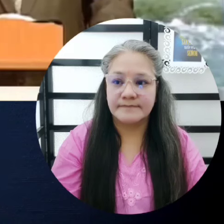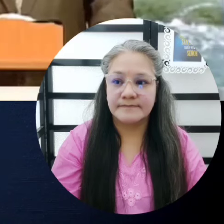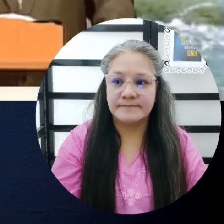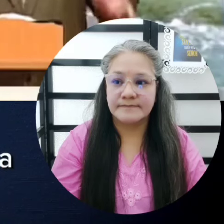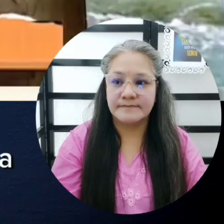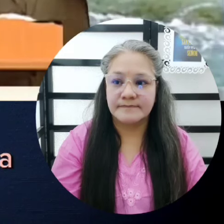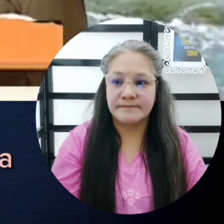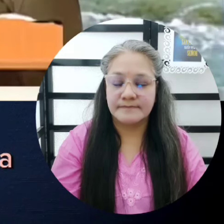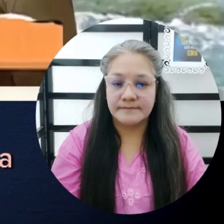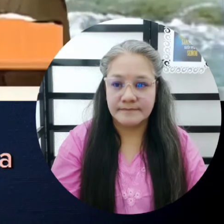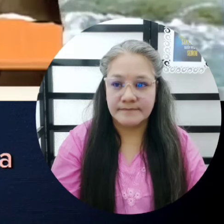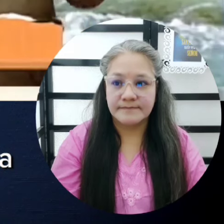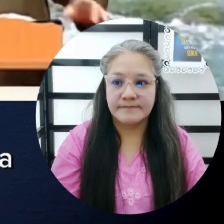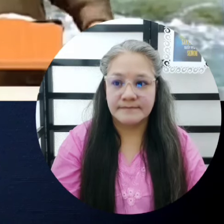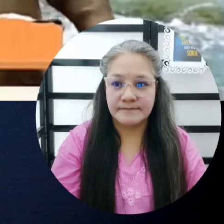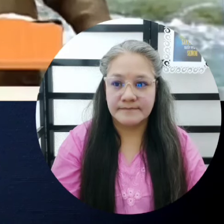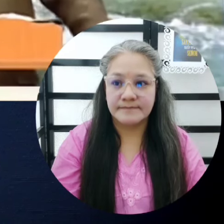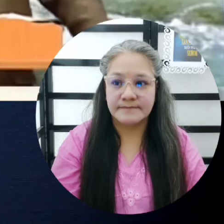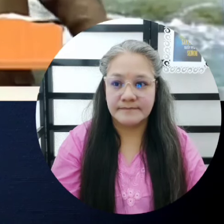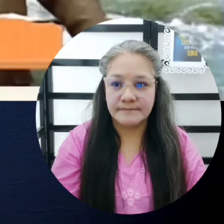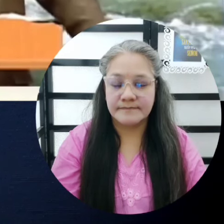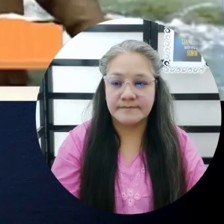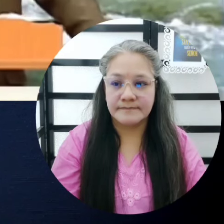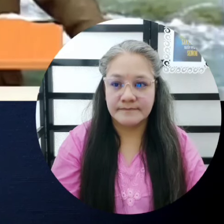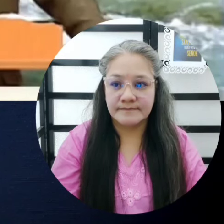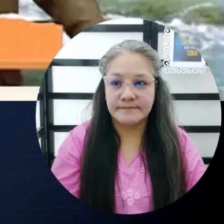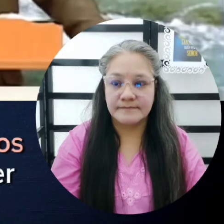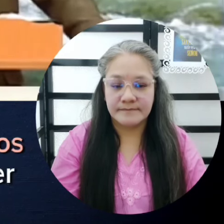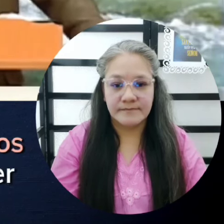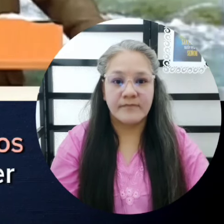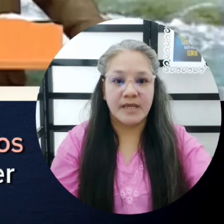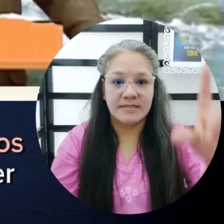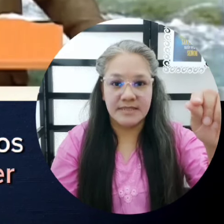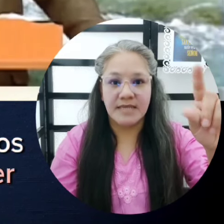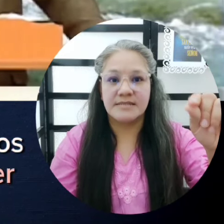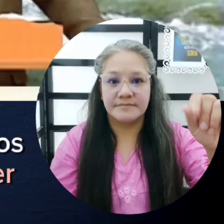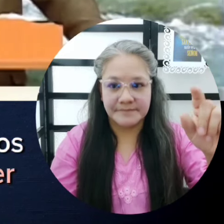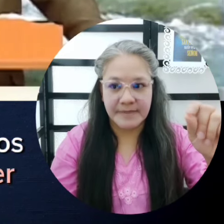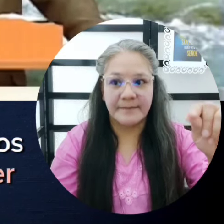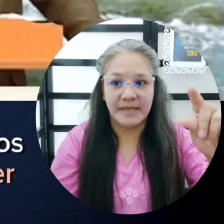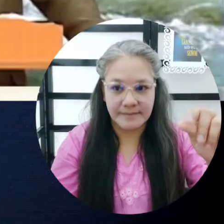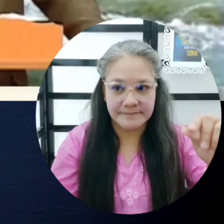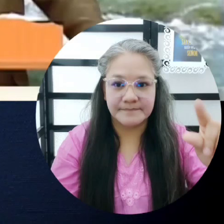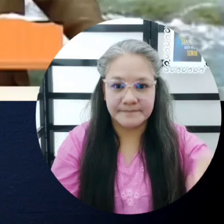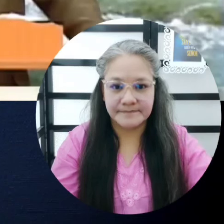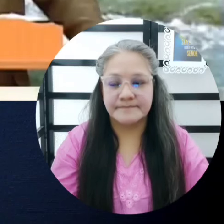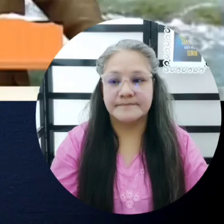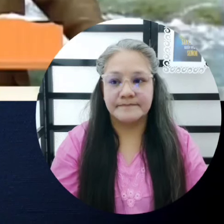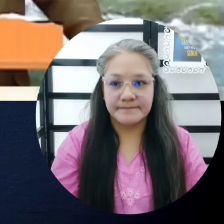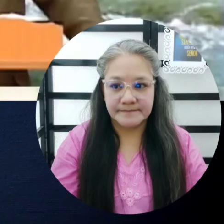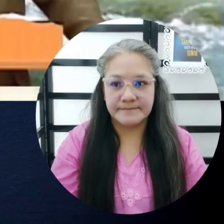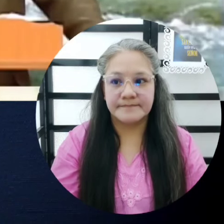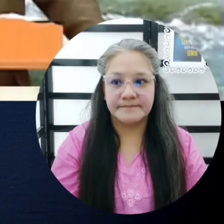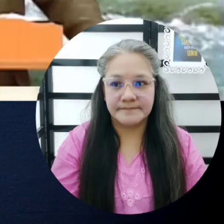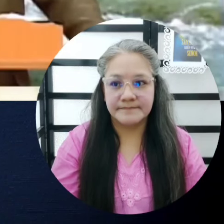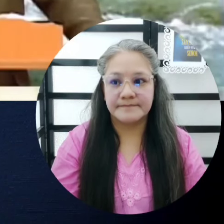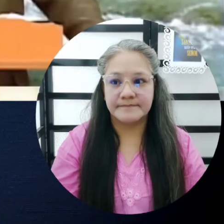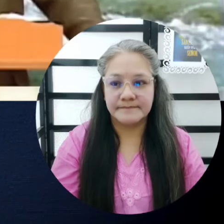algo que es contrario a la ley de Dios, no podemos complacer.